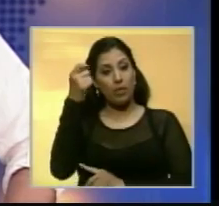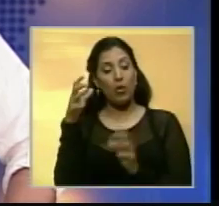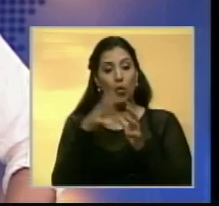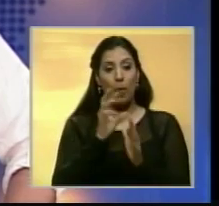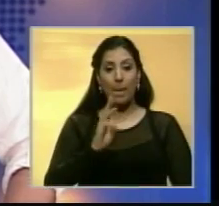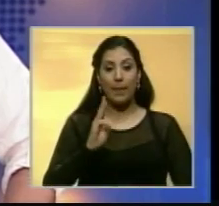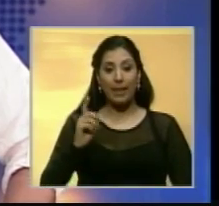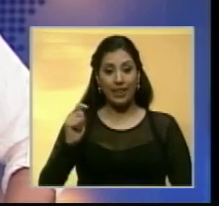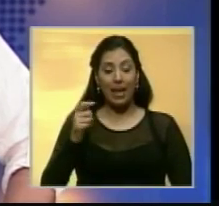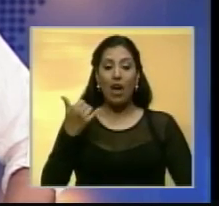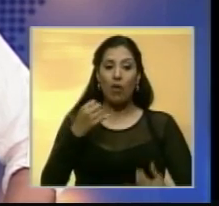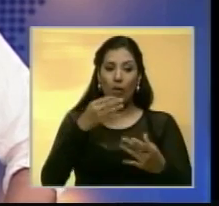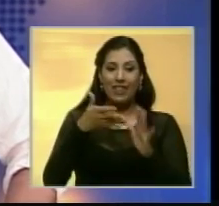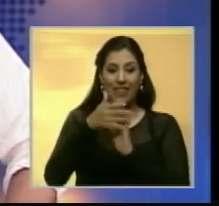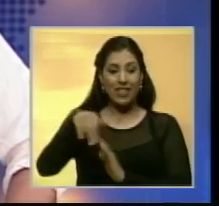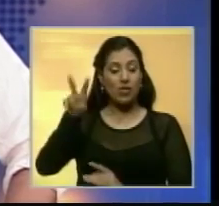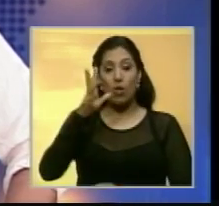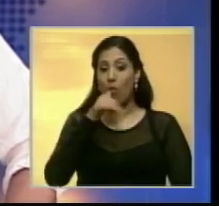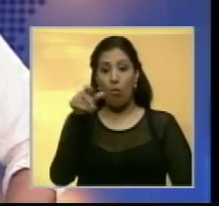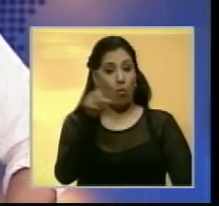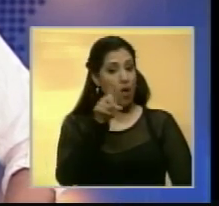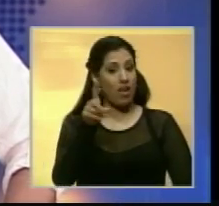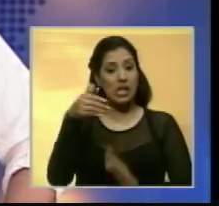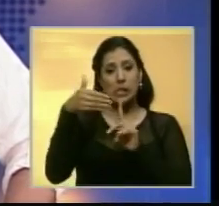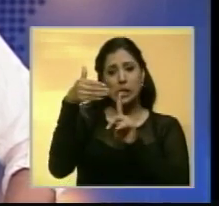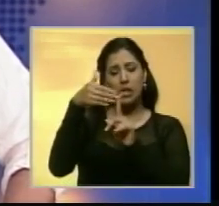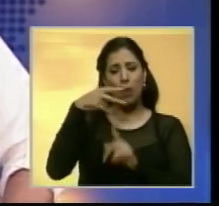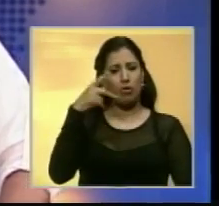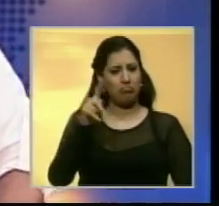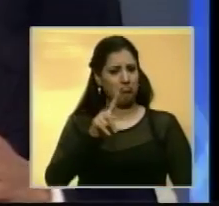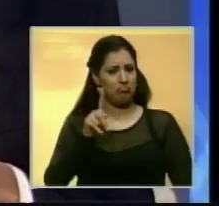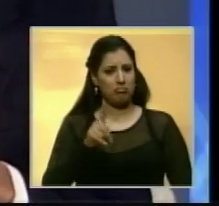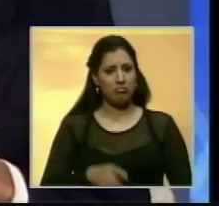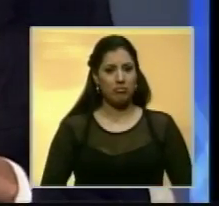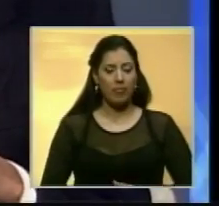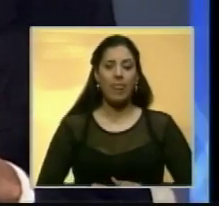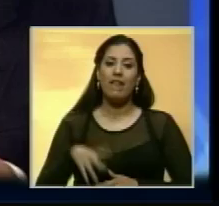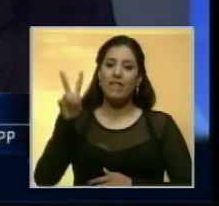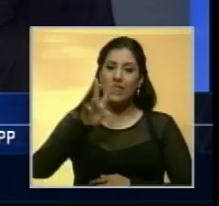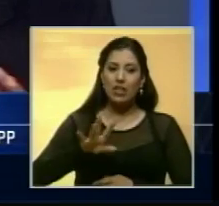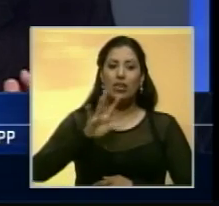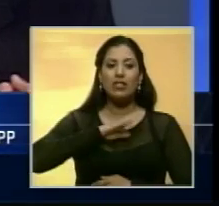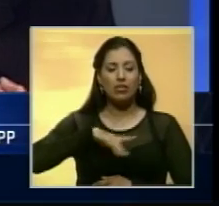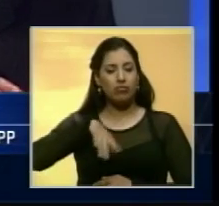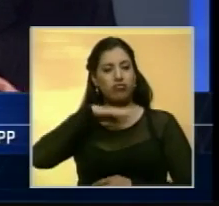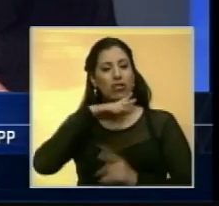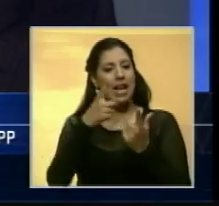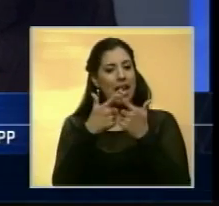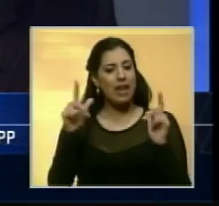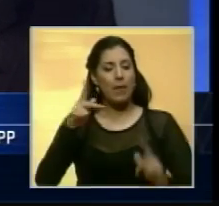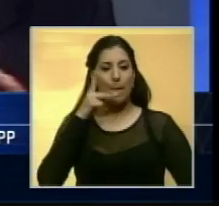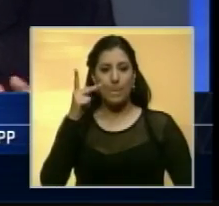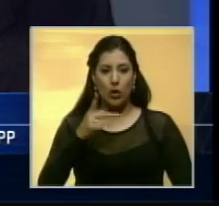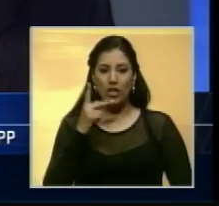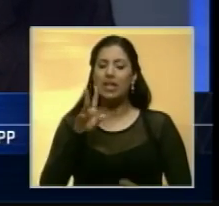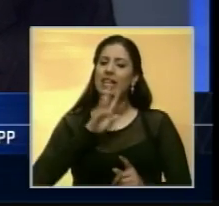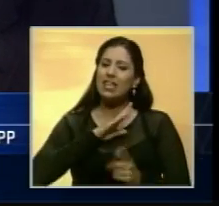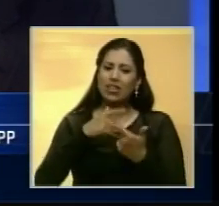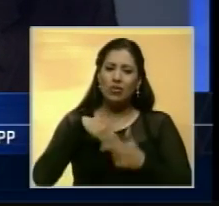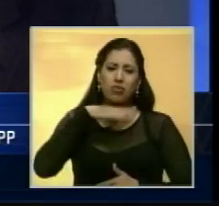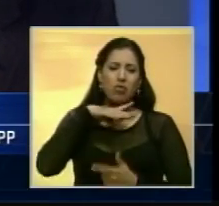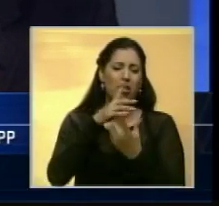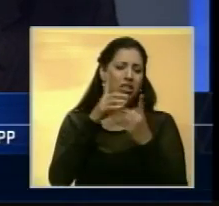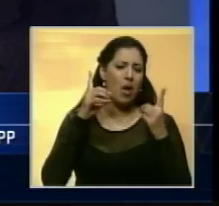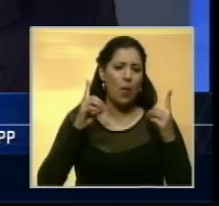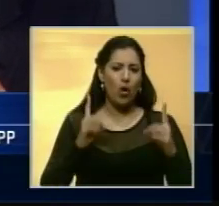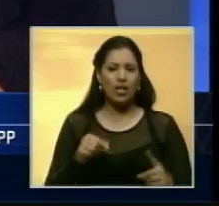Pueblo Patriótico, aseguró que en Venezuela no existe persecución política. En Venezuela hay plenas libertades políticas, plenas libertades